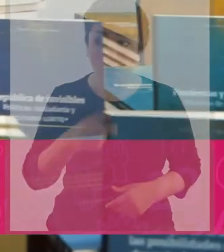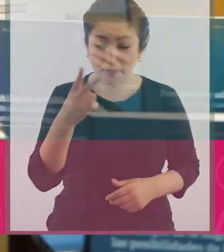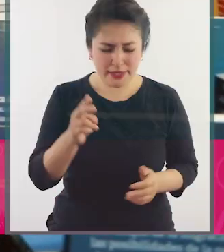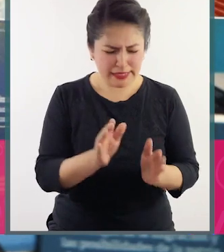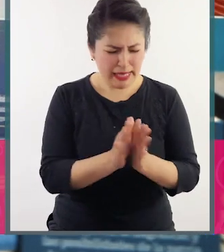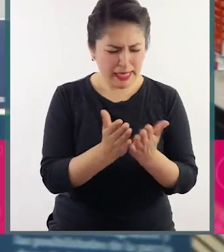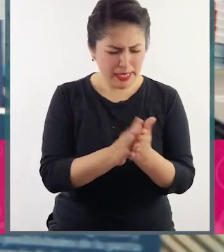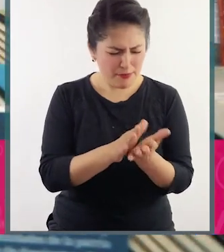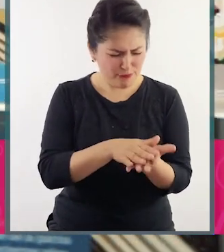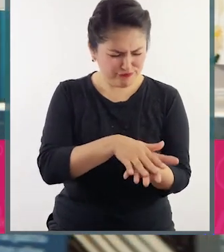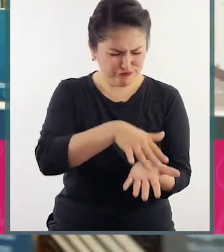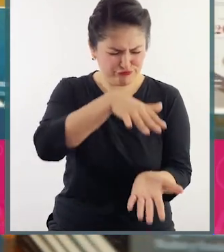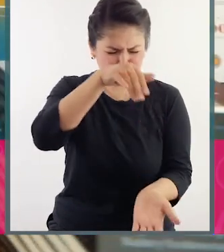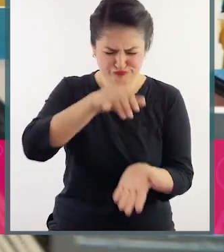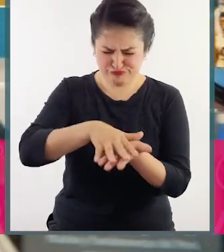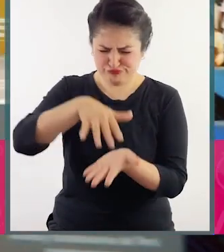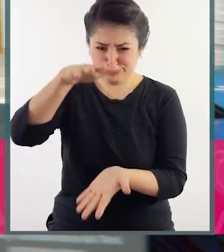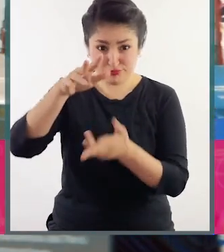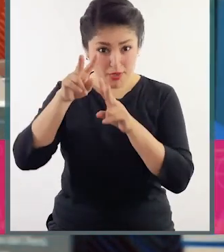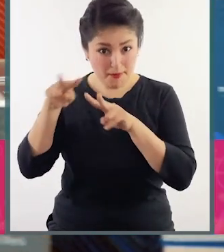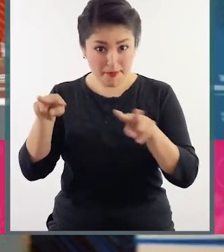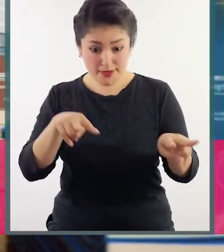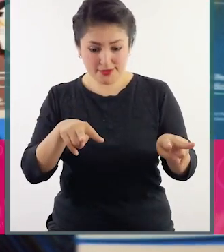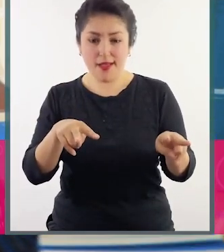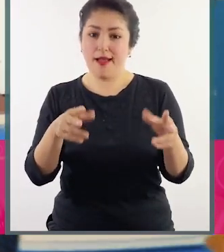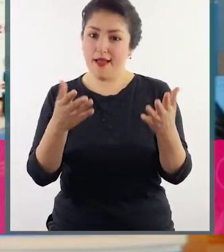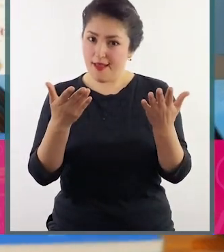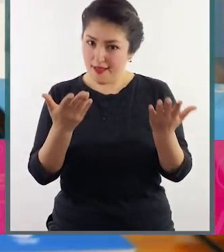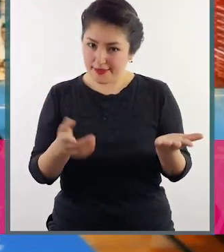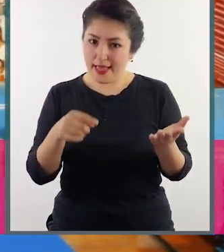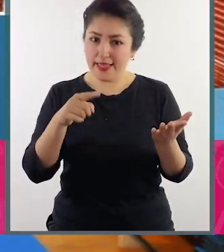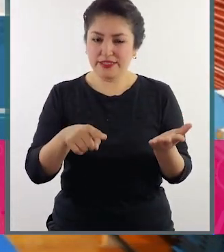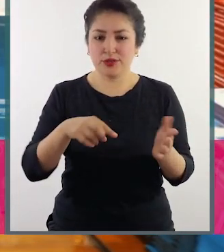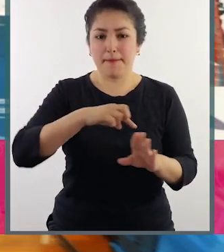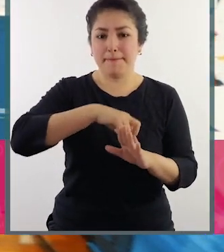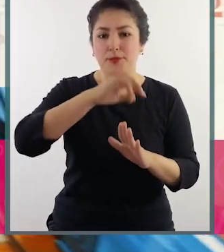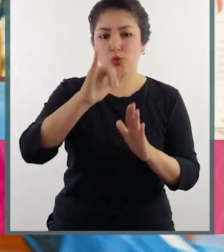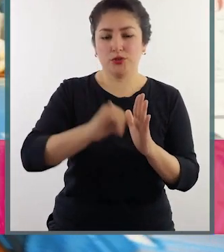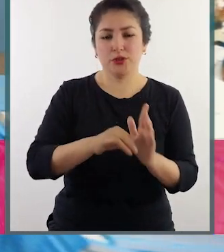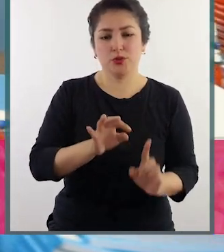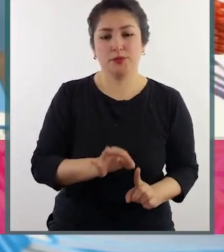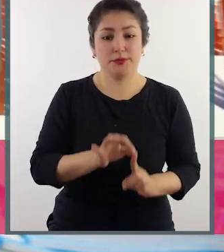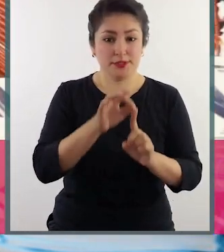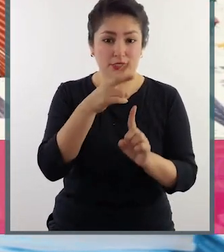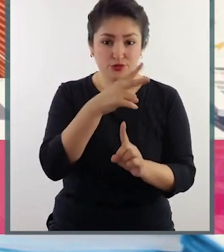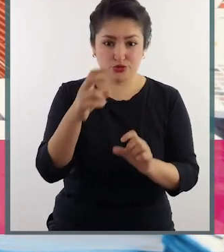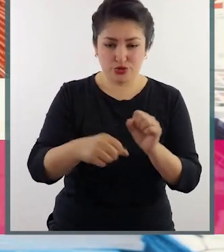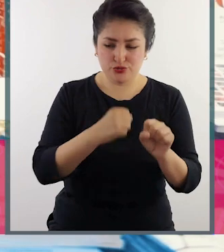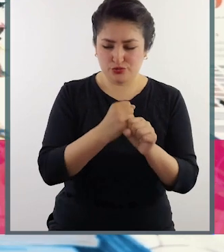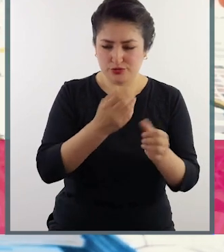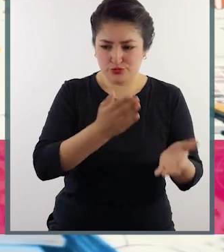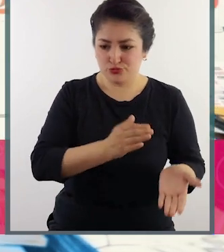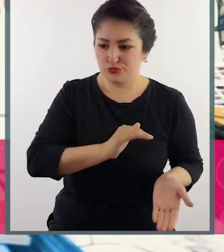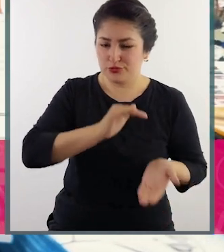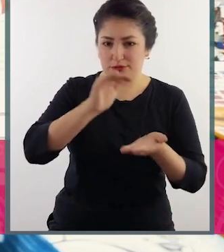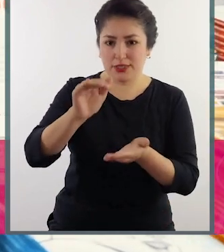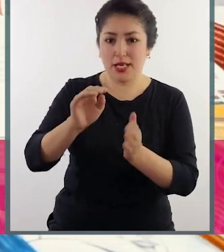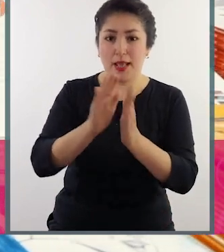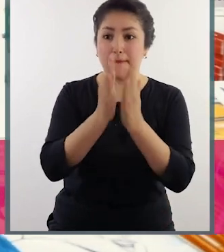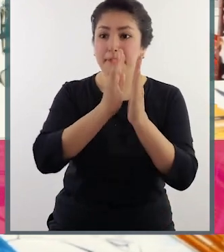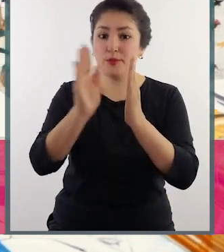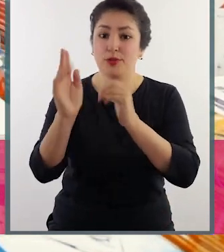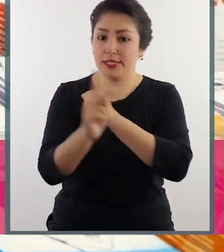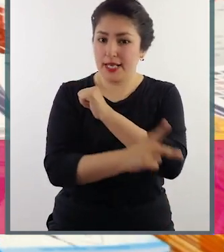¿Ven esta cantidad de libros sobre esta mesa? Bueno, es la dotación de libros que el Proyecto Especial Bicentenario hará entrega a la